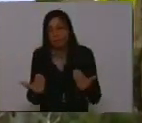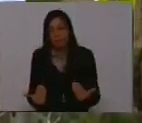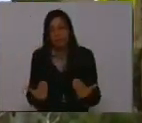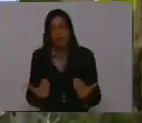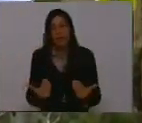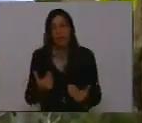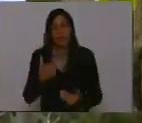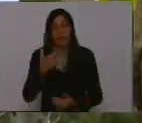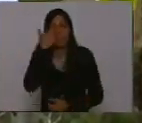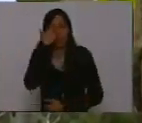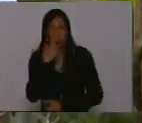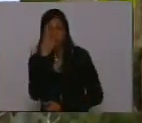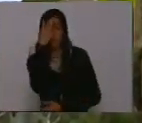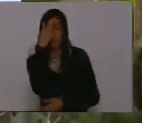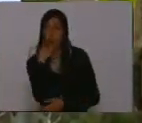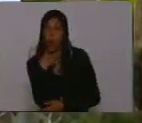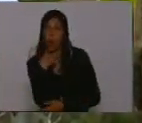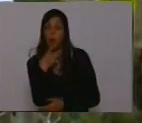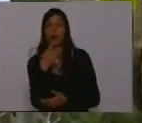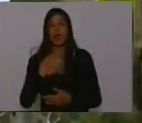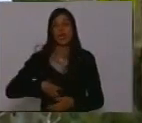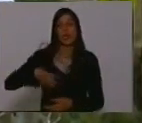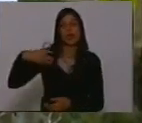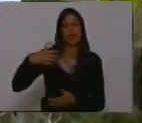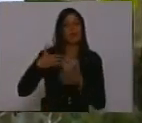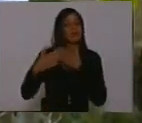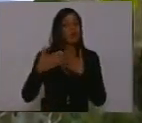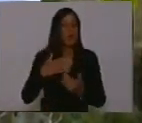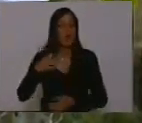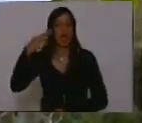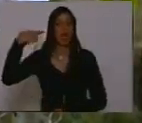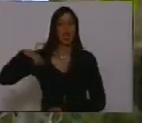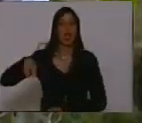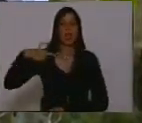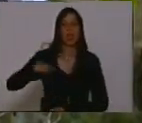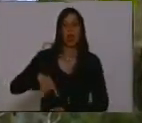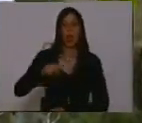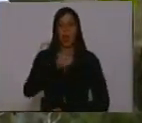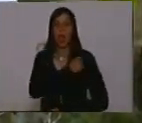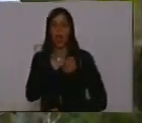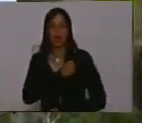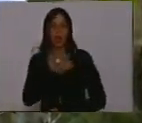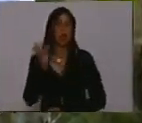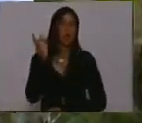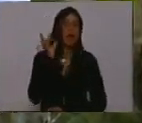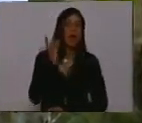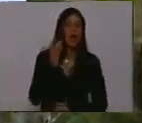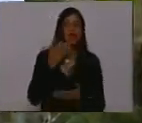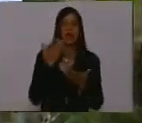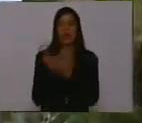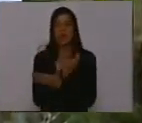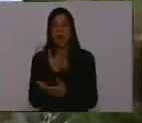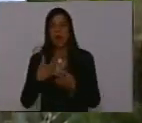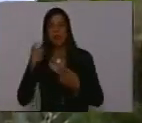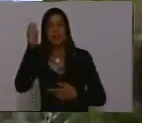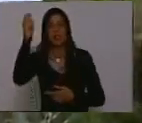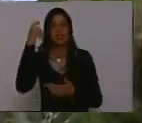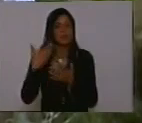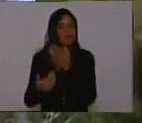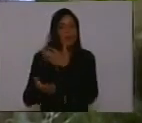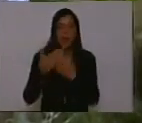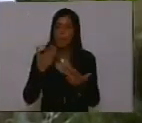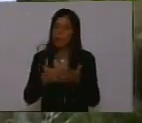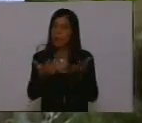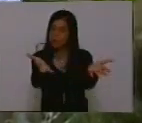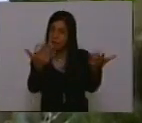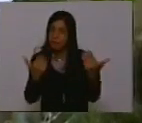la posición económica, no importa la religión, no importa la posición política, la posición ideológica, la